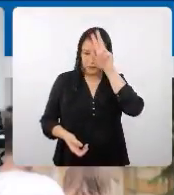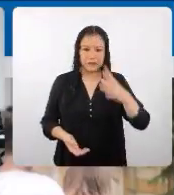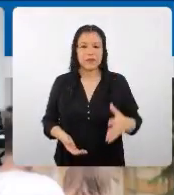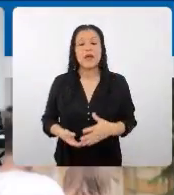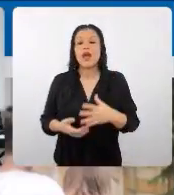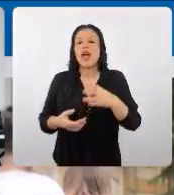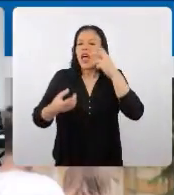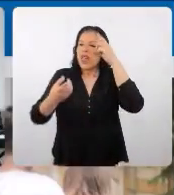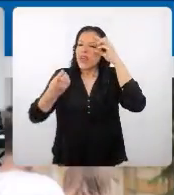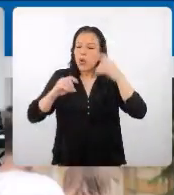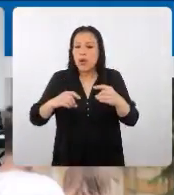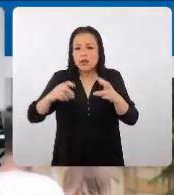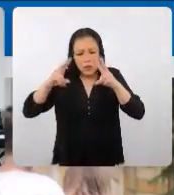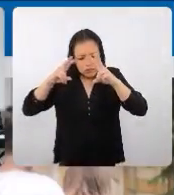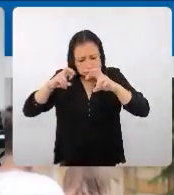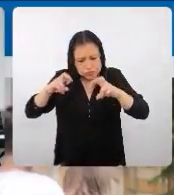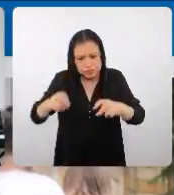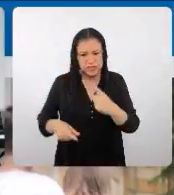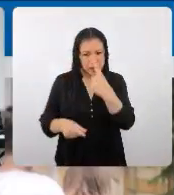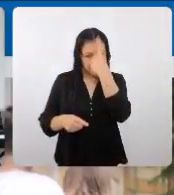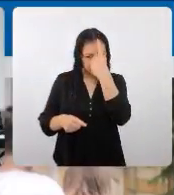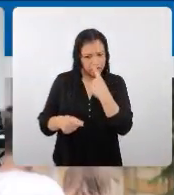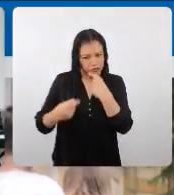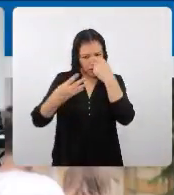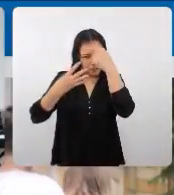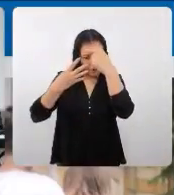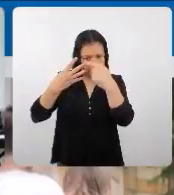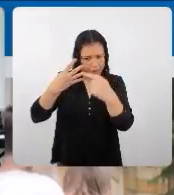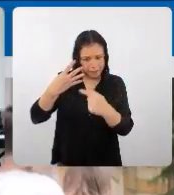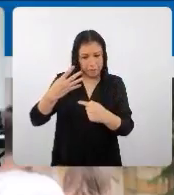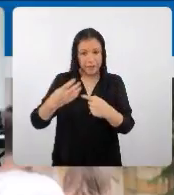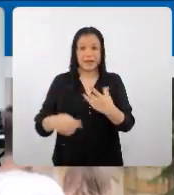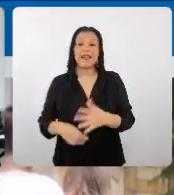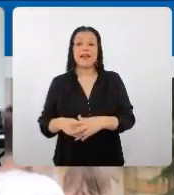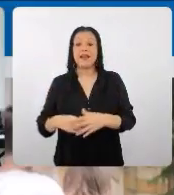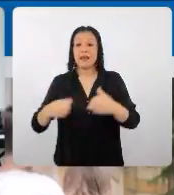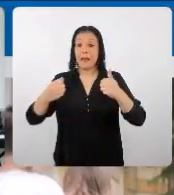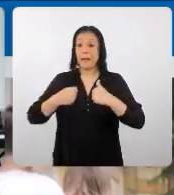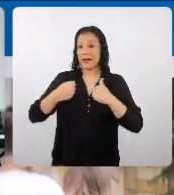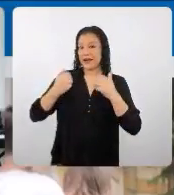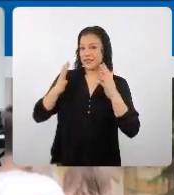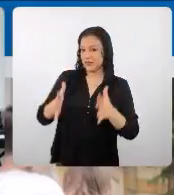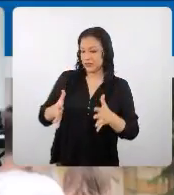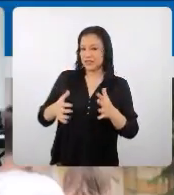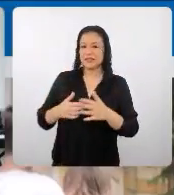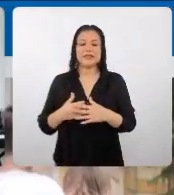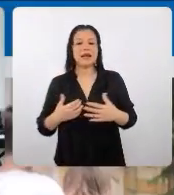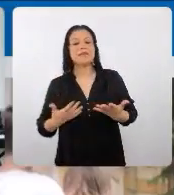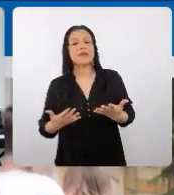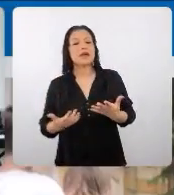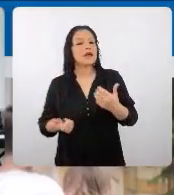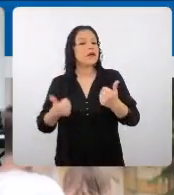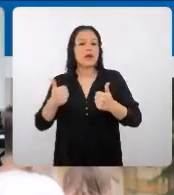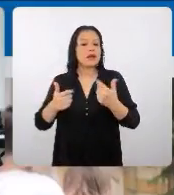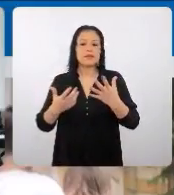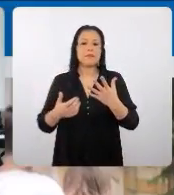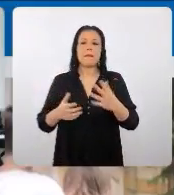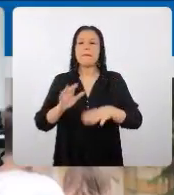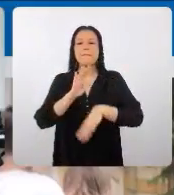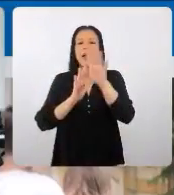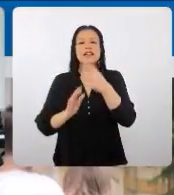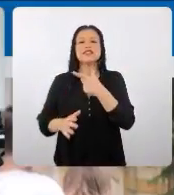Según el estudio que teníamos del perfil de vacacionista hasta el 2019, primaba el viaje solo